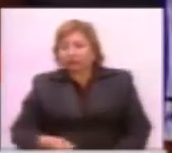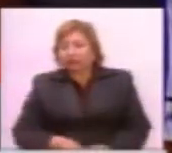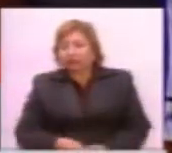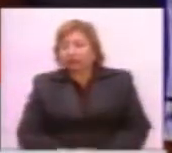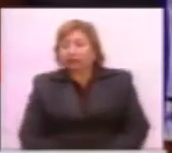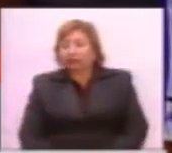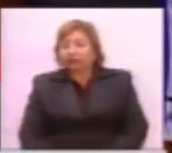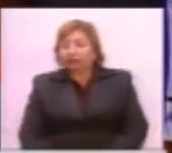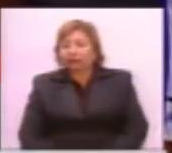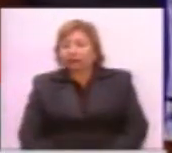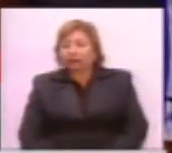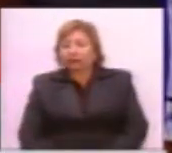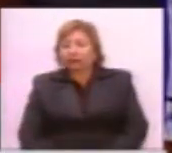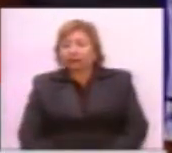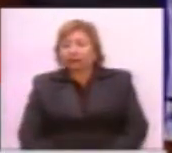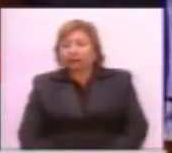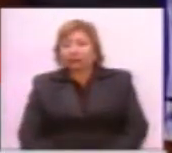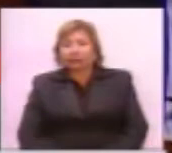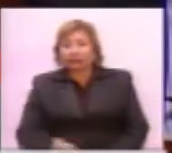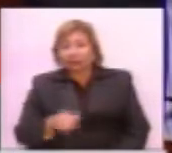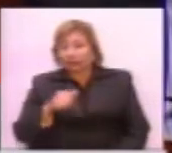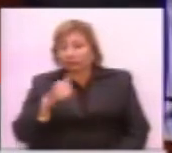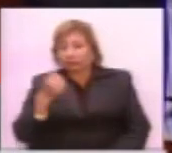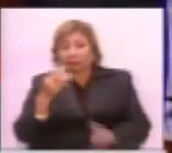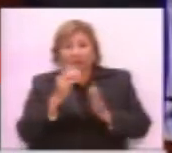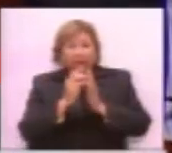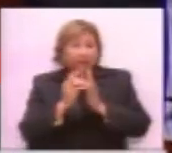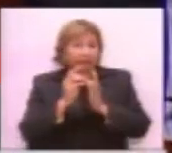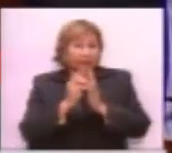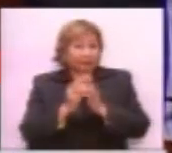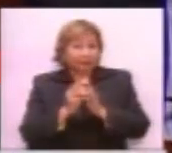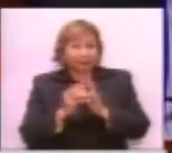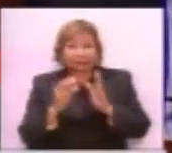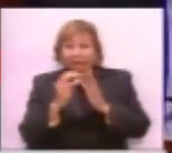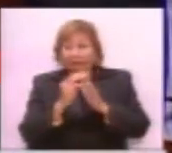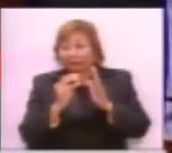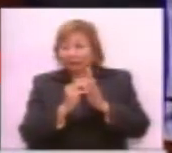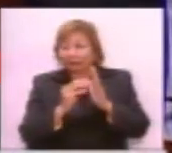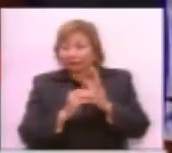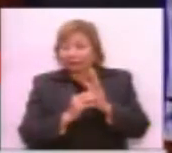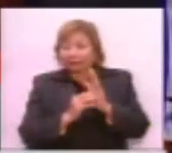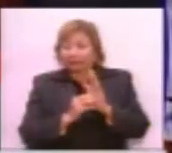Fíjense, colegas, en otro dictamen de la Comisión de Constitución,